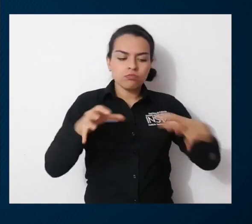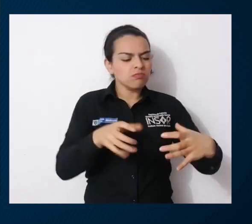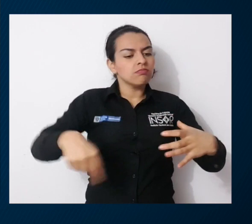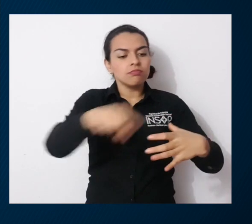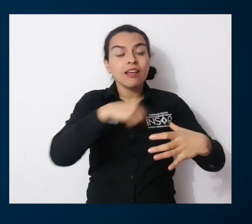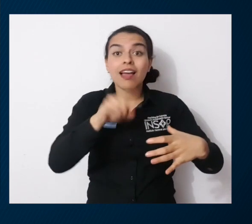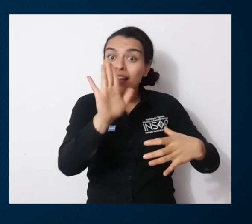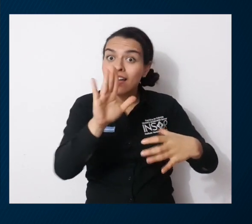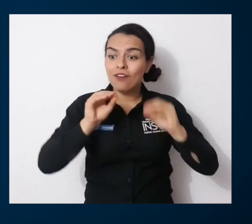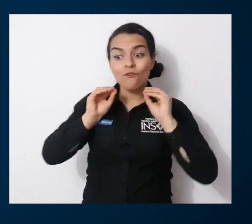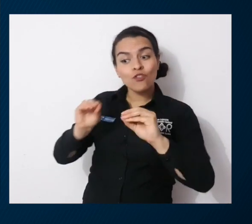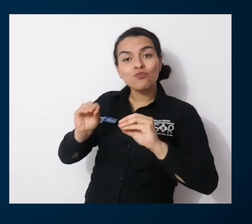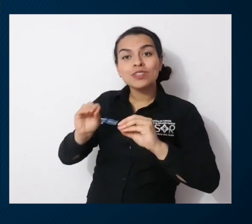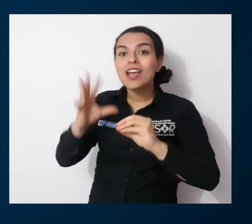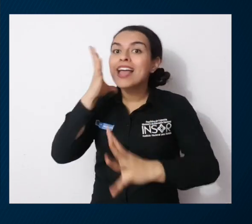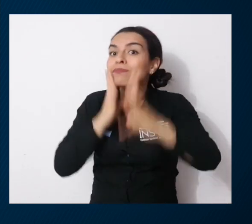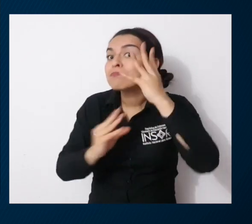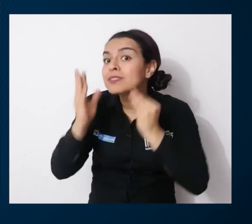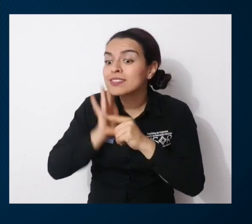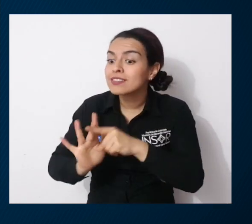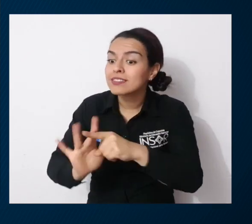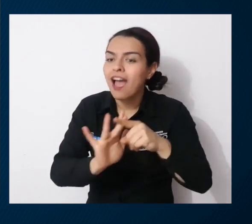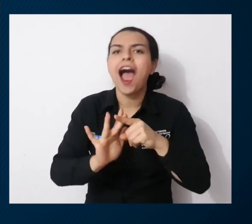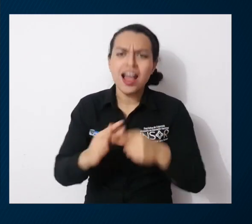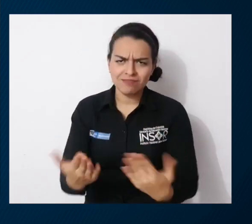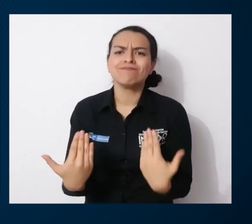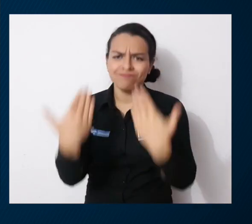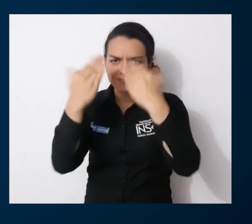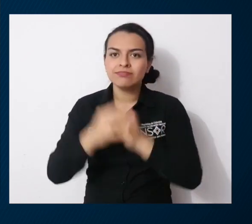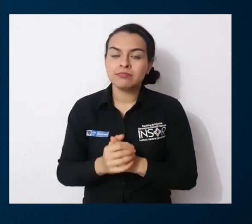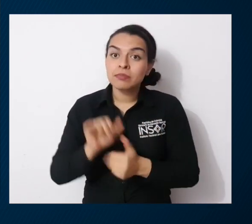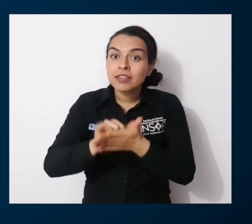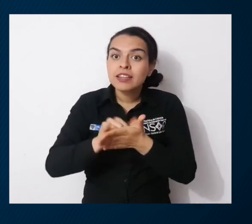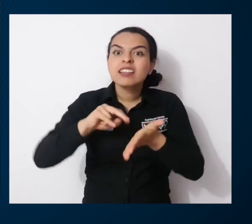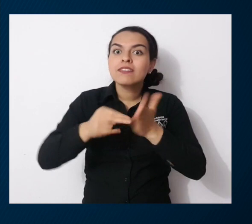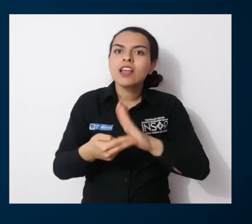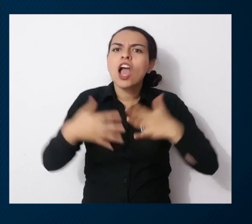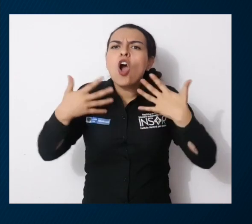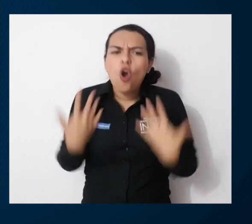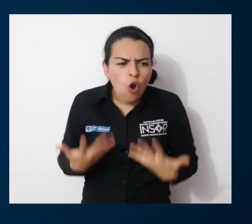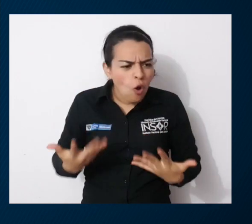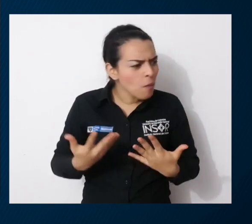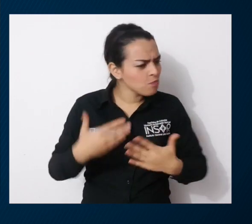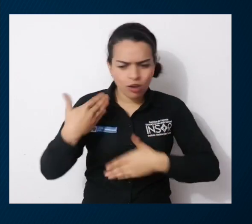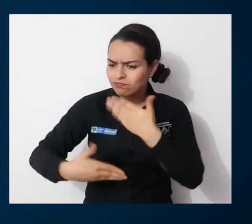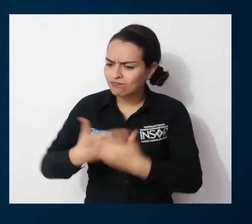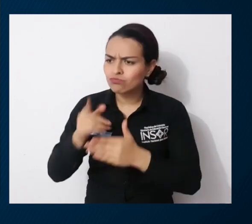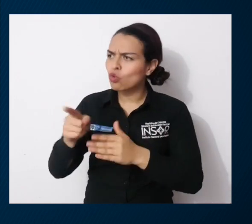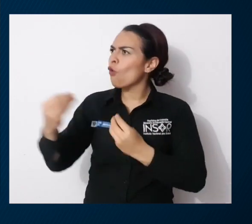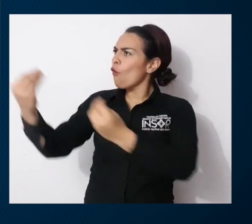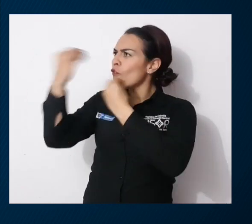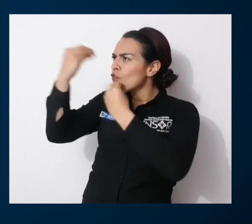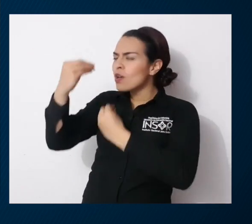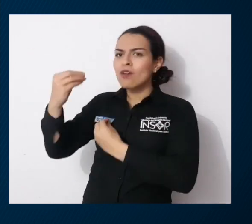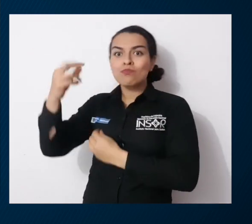de la experiencia es mucho más valiosa que cualquier otra formación, y colocar esos alcances, esos avances en la formación profesional